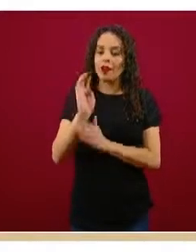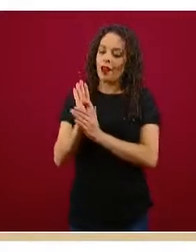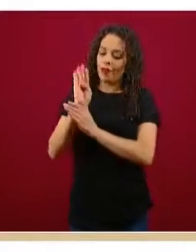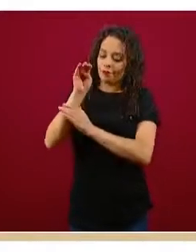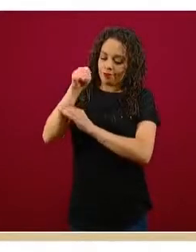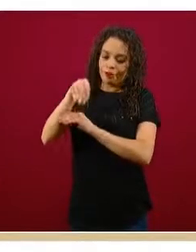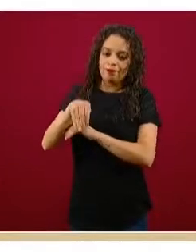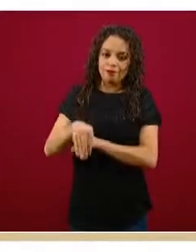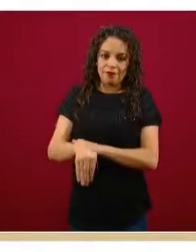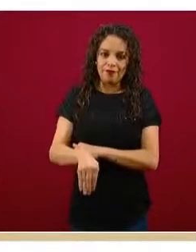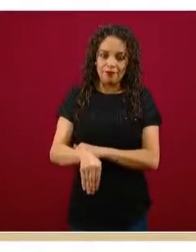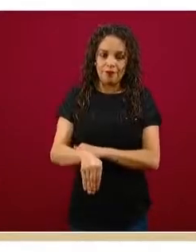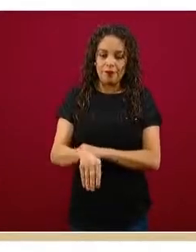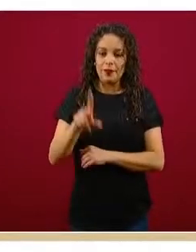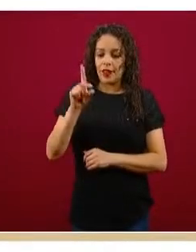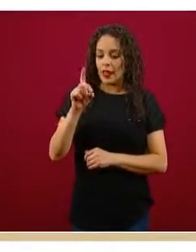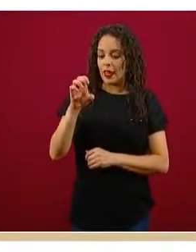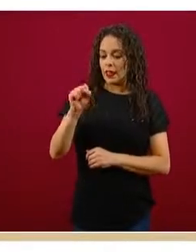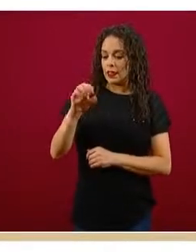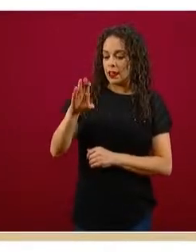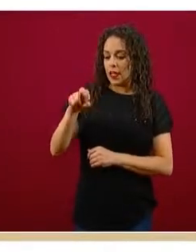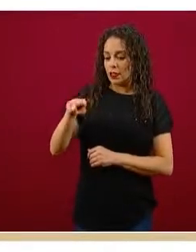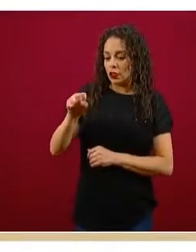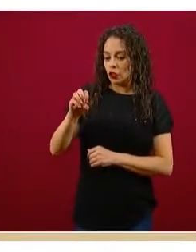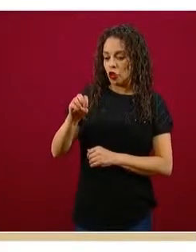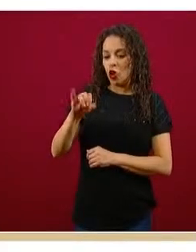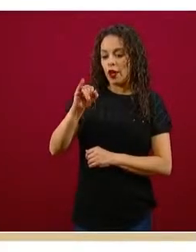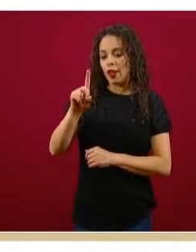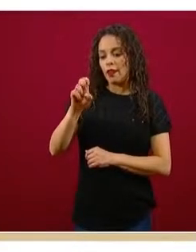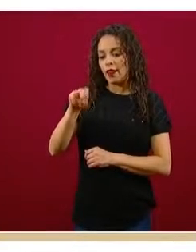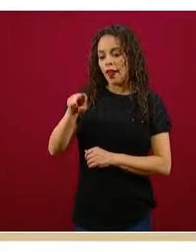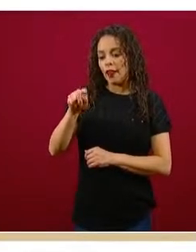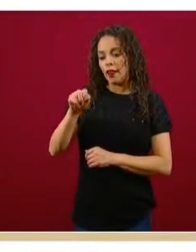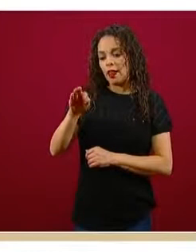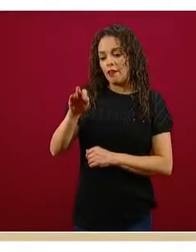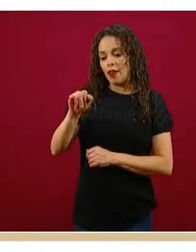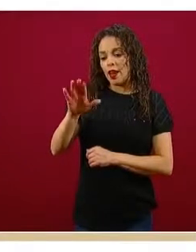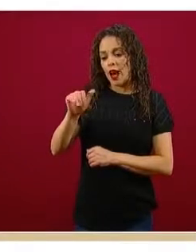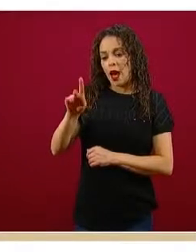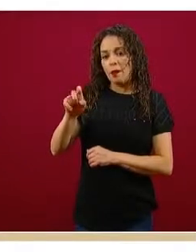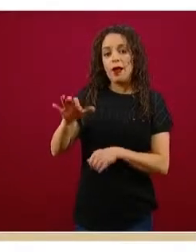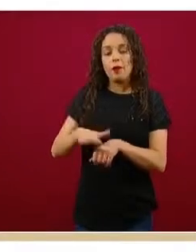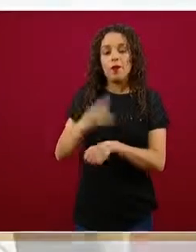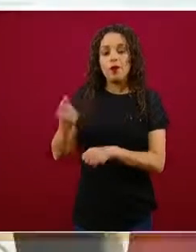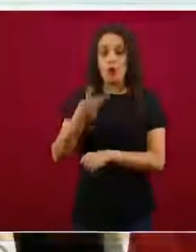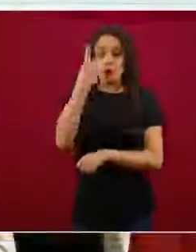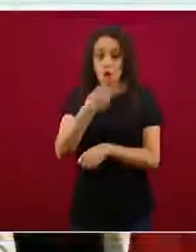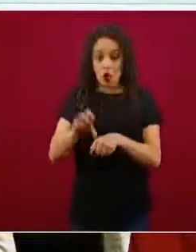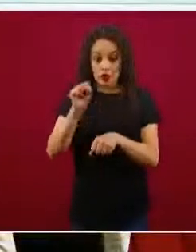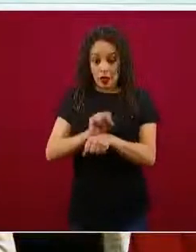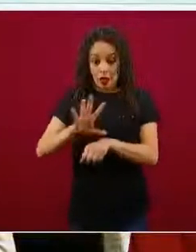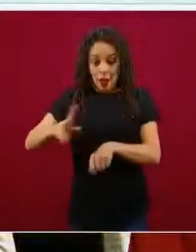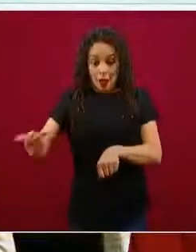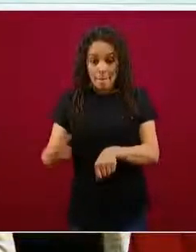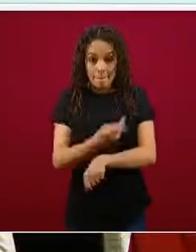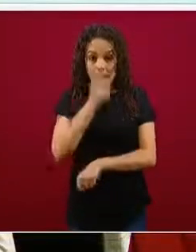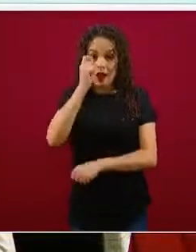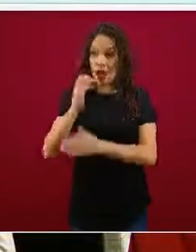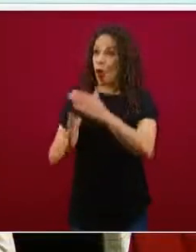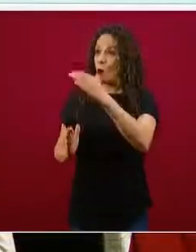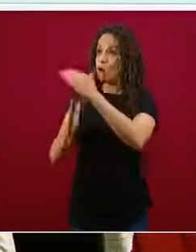Le llamamos descenso identificable, o sea, es un poco arbitrario, cuando por más de 2 semanas después del momento ACME ya se ve un